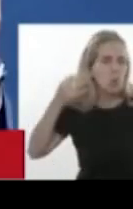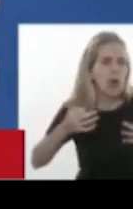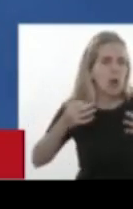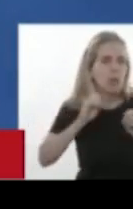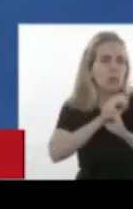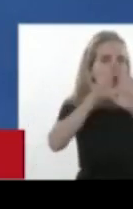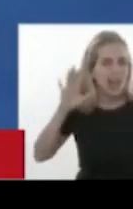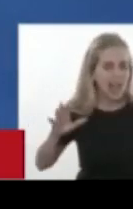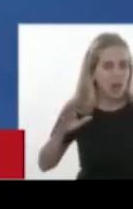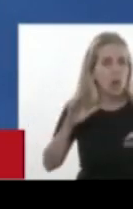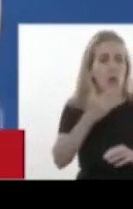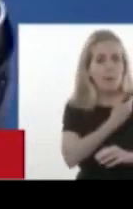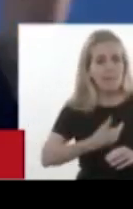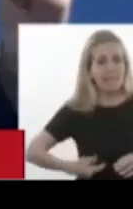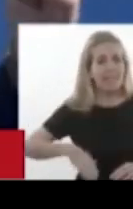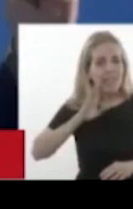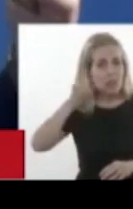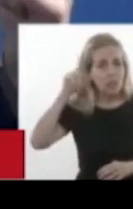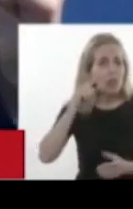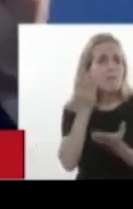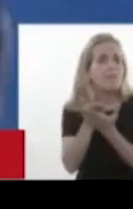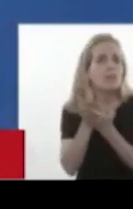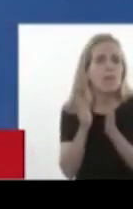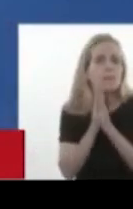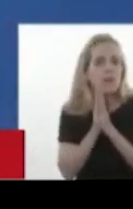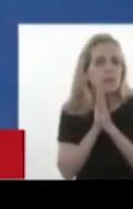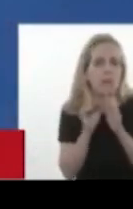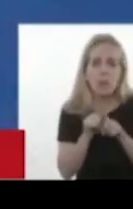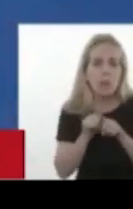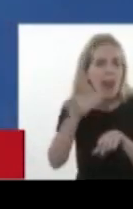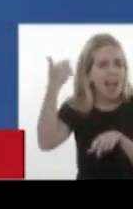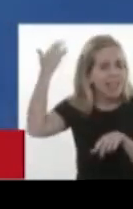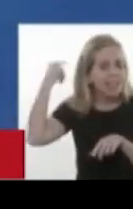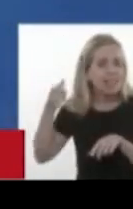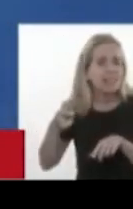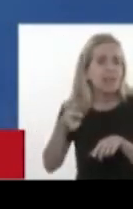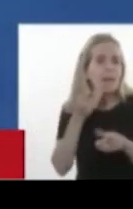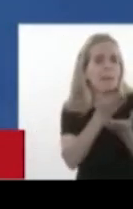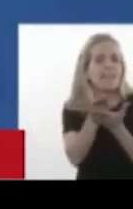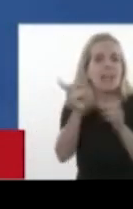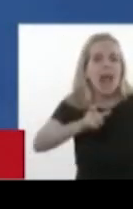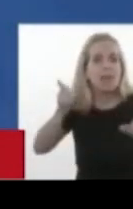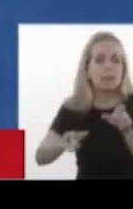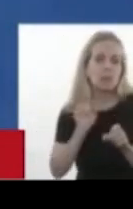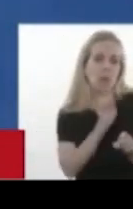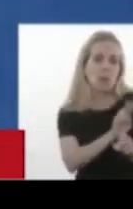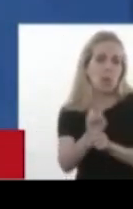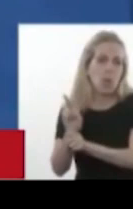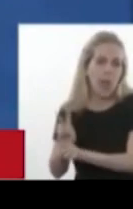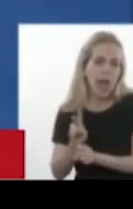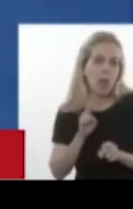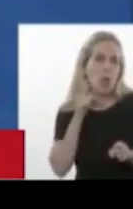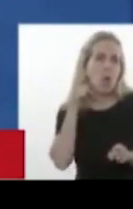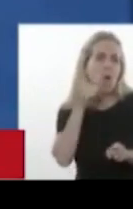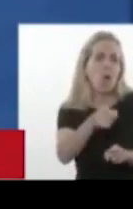llamó a cuidarse en la pandemia, como lo hizo cuando era opositor y gobernaba Estados Unidos alguien que decía que había que dar libertad y que todo siguiera como si